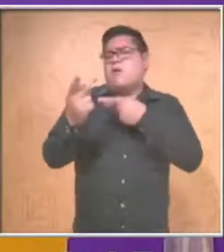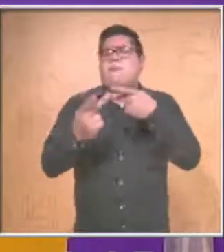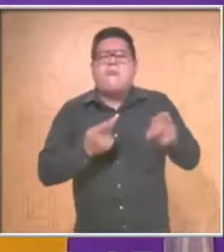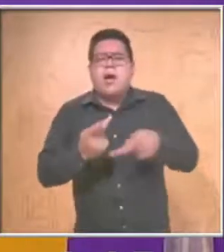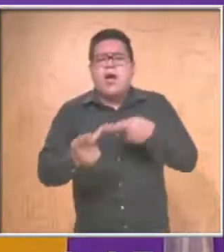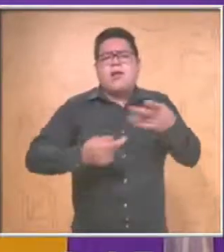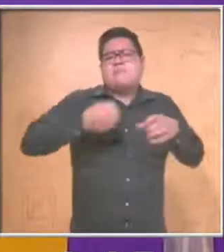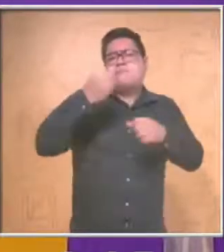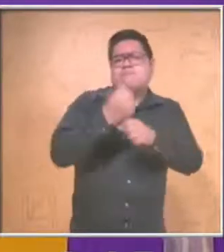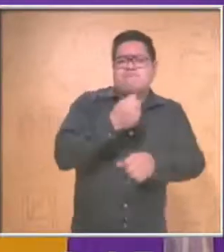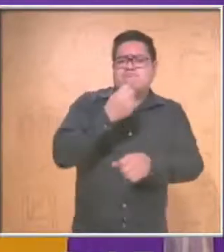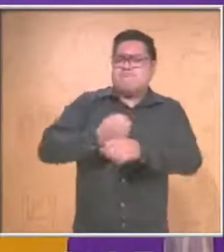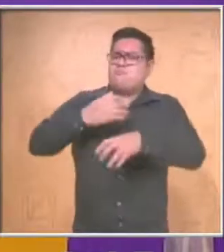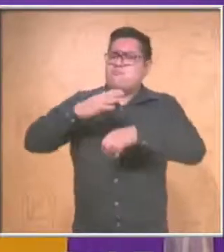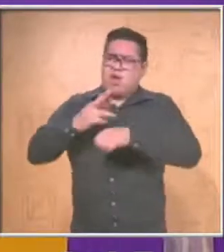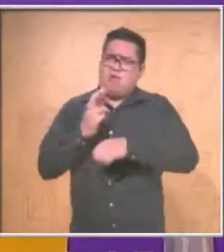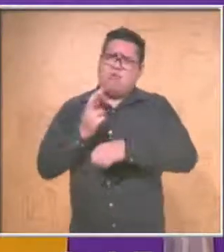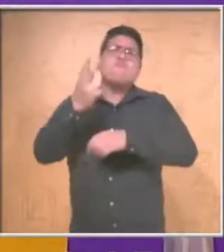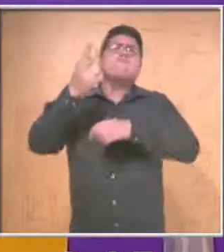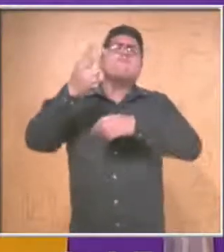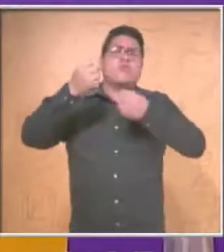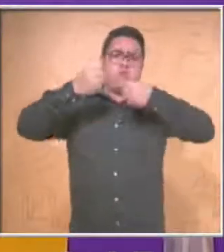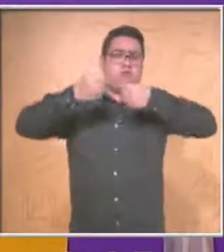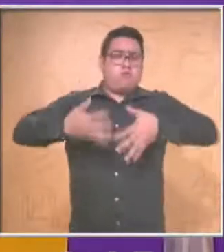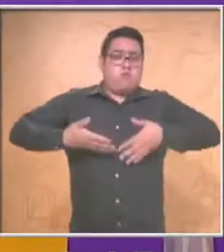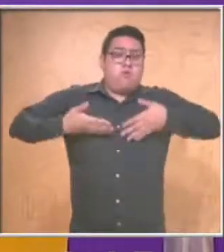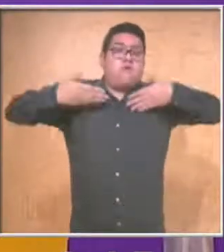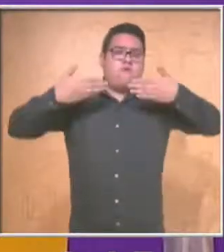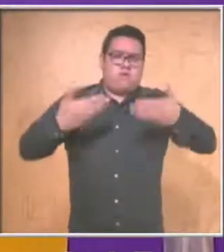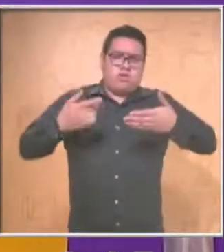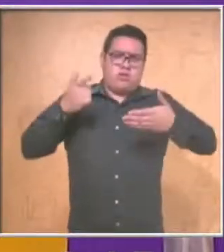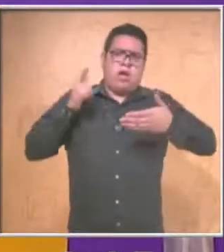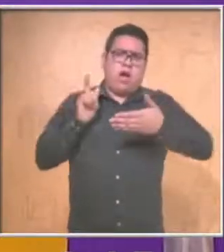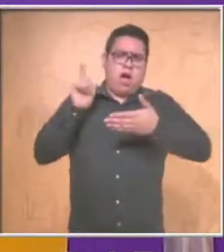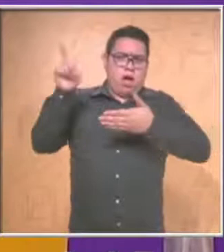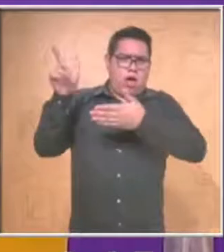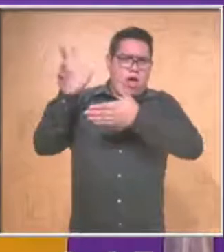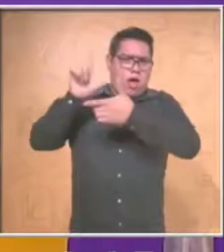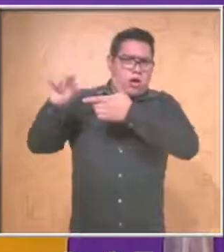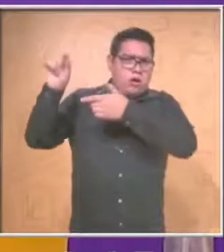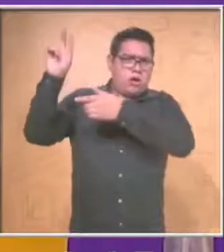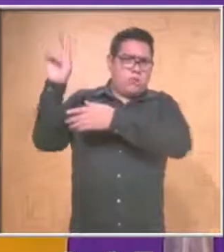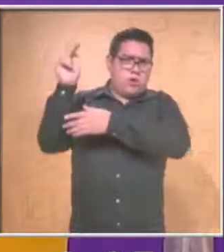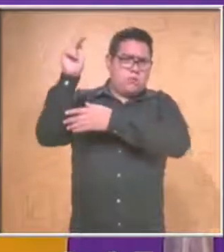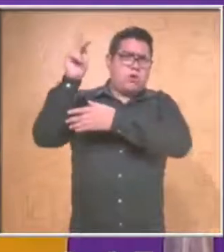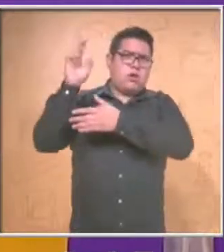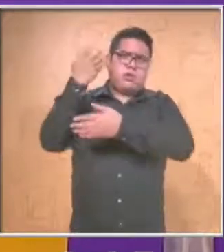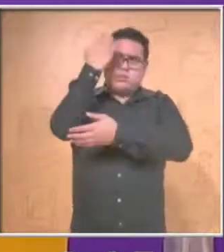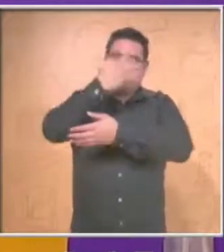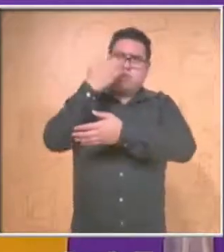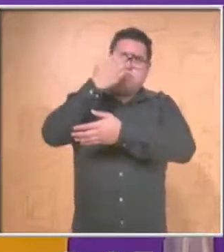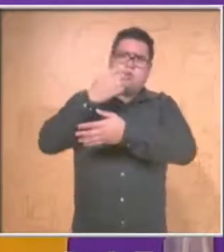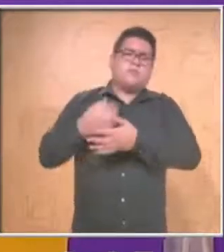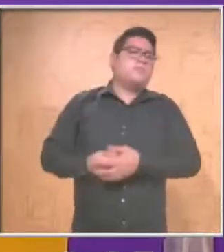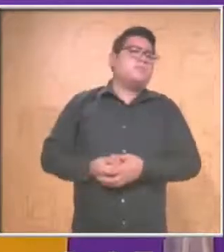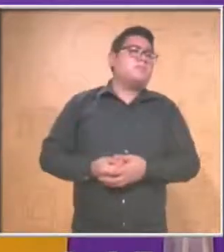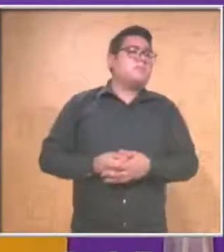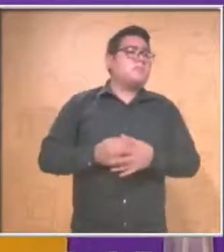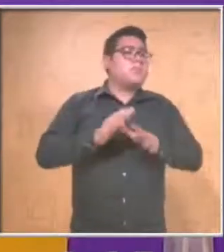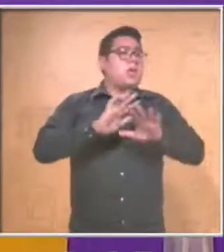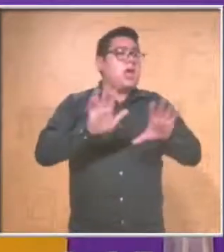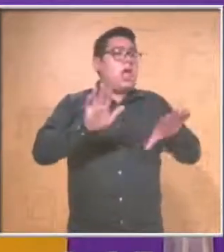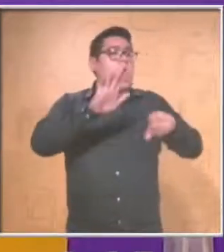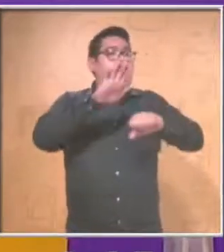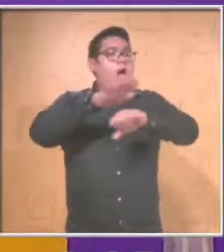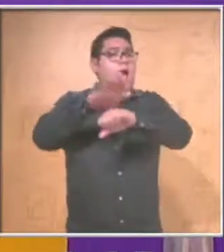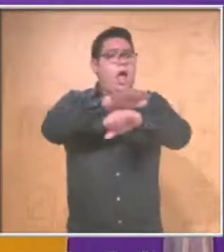y vayas más preparado, con mayor confianza y seguridad a presentar tu examen. Te recuerdo que acaban de